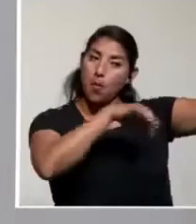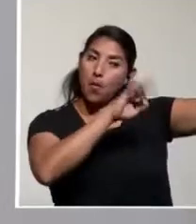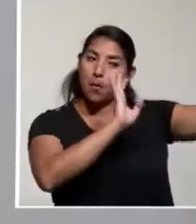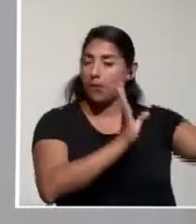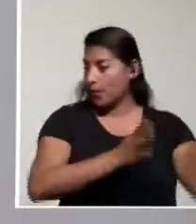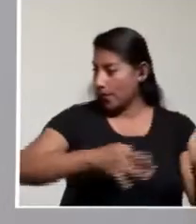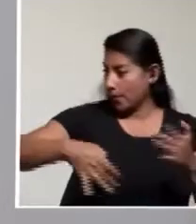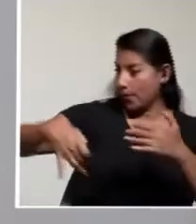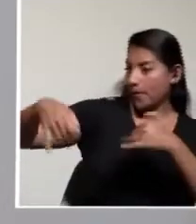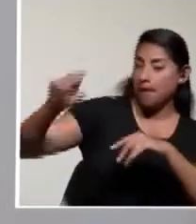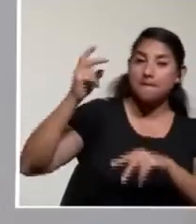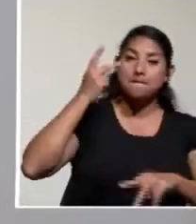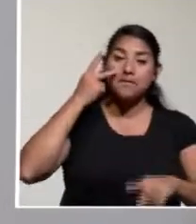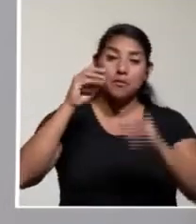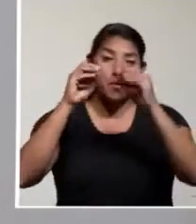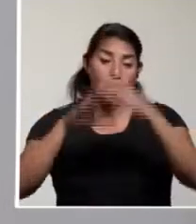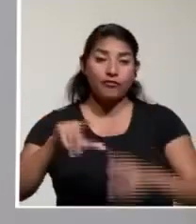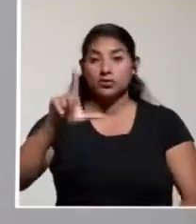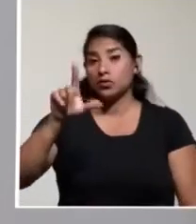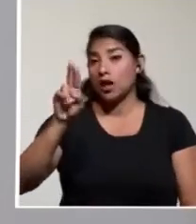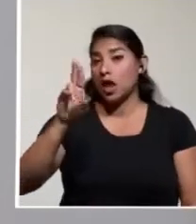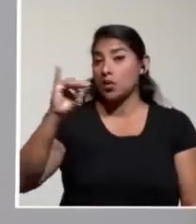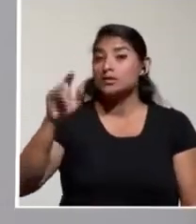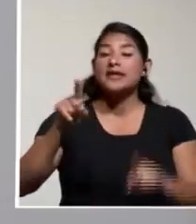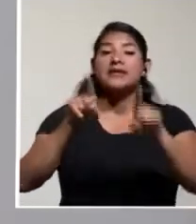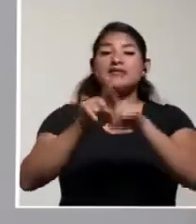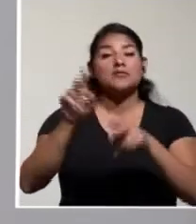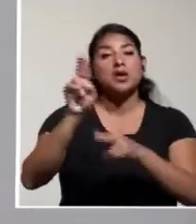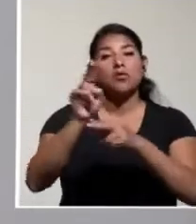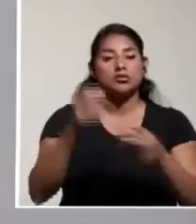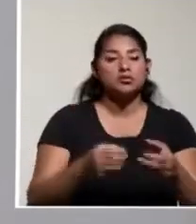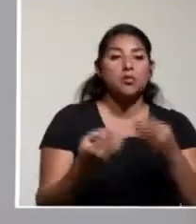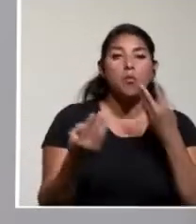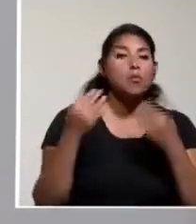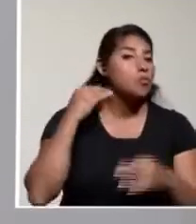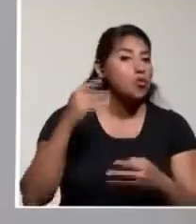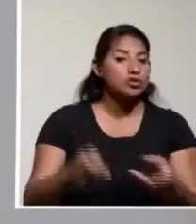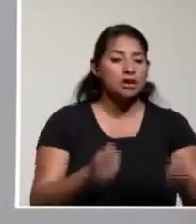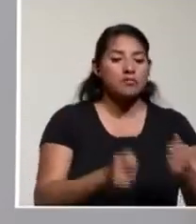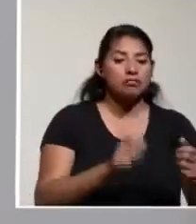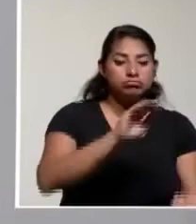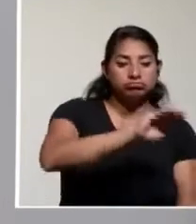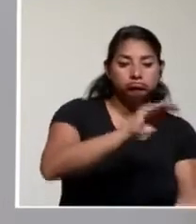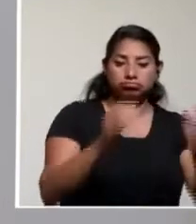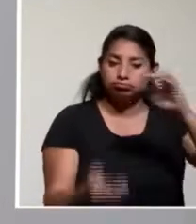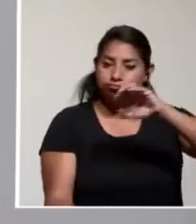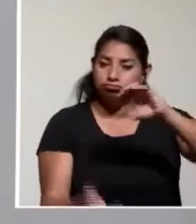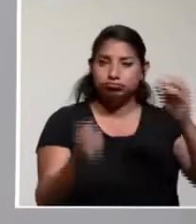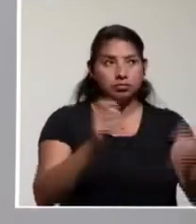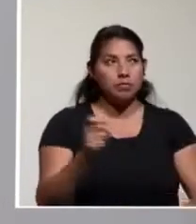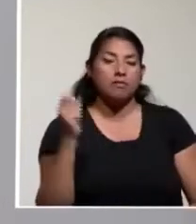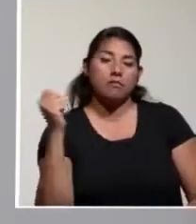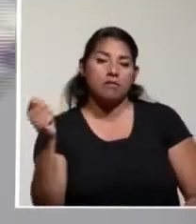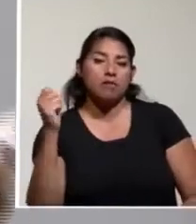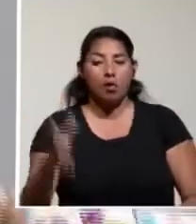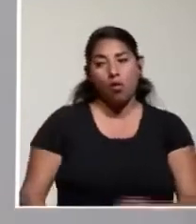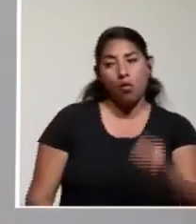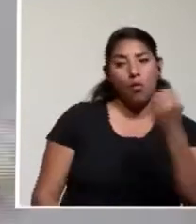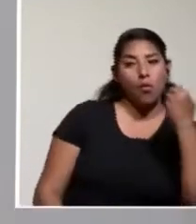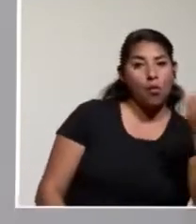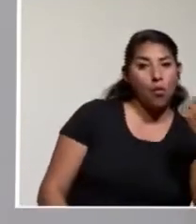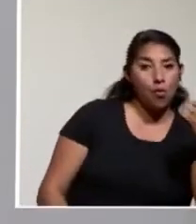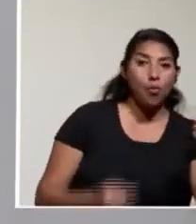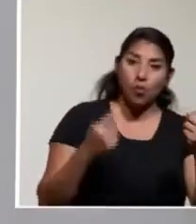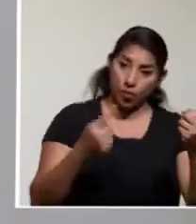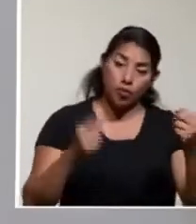¿verdad? Entonces podemos hacerlo también ahora cuando estábamos usando los instrumentos. Se me ocurría, niña, bueno, porque yo lo puedo usar de un lado y también